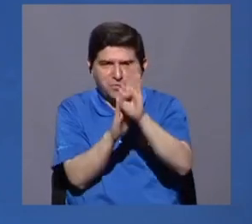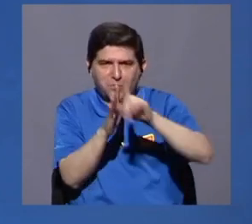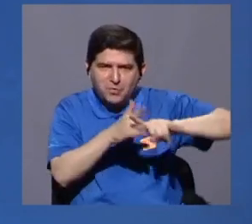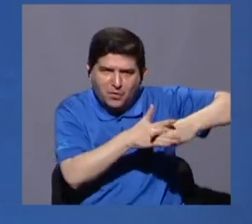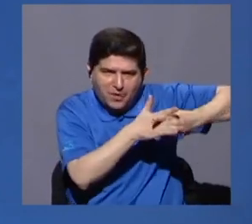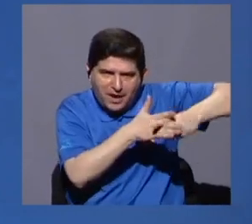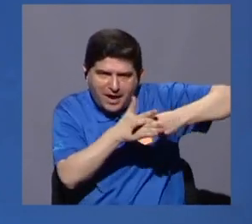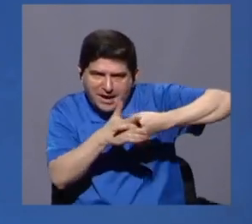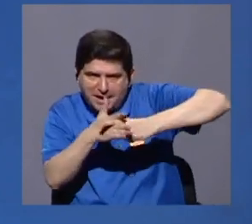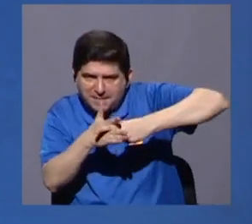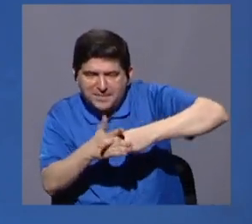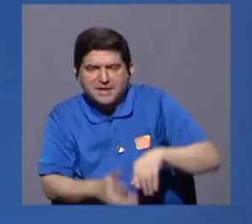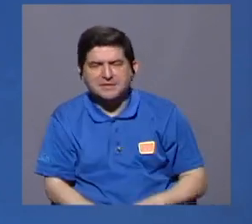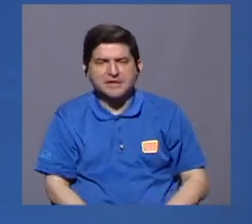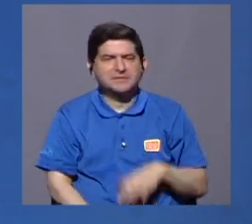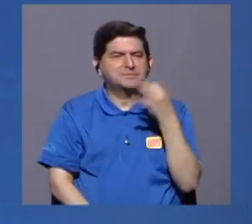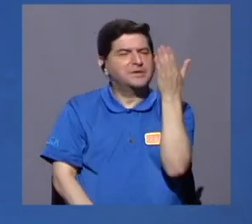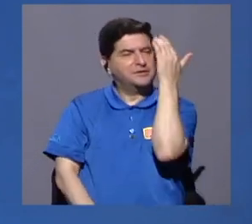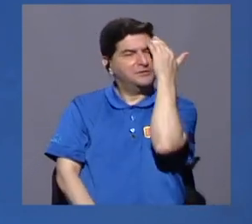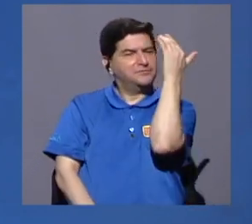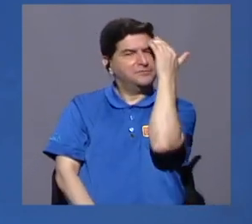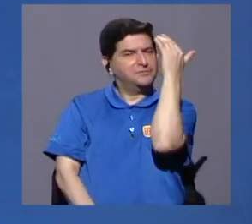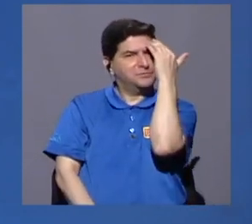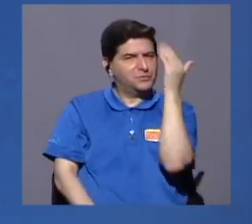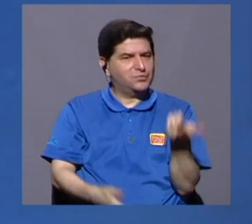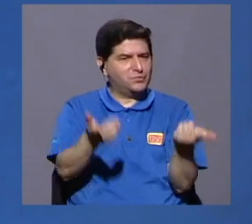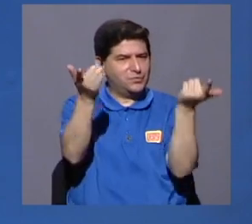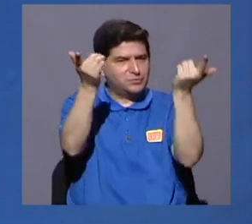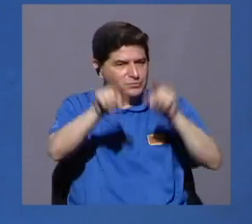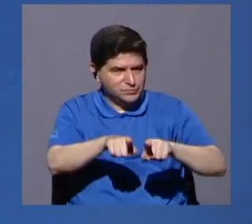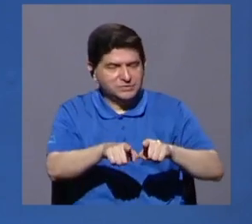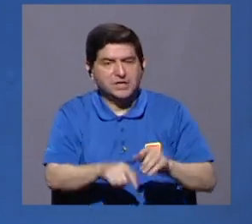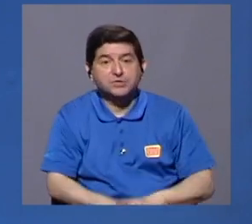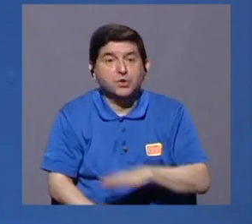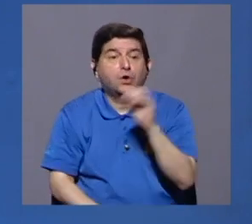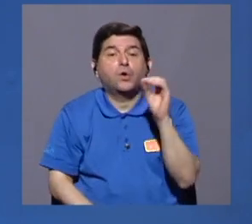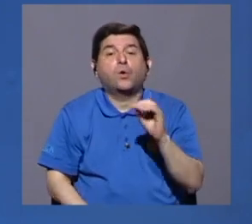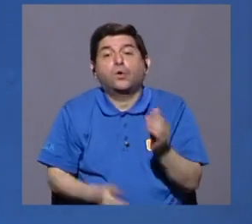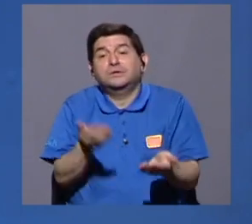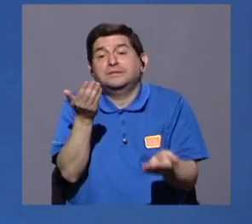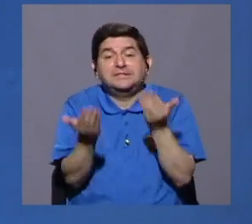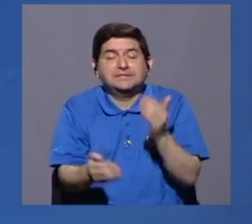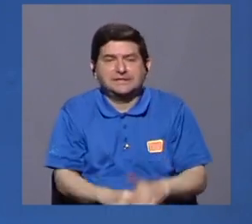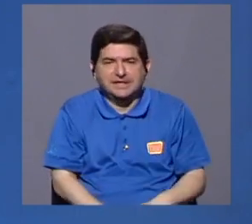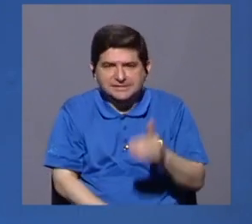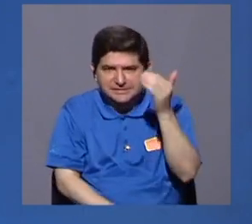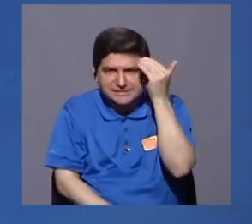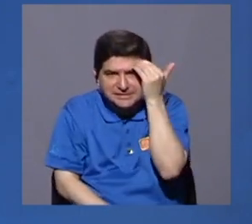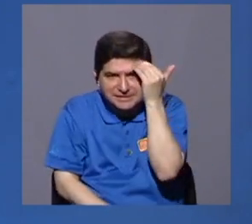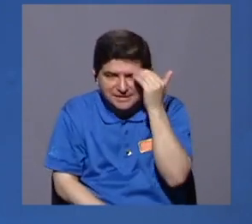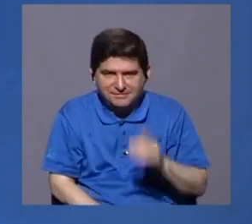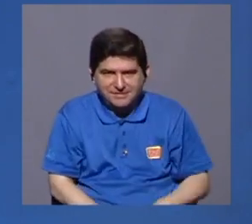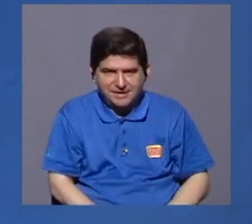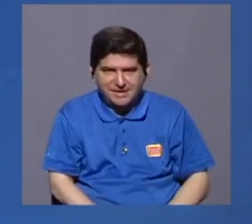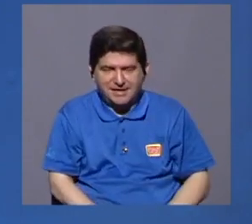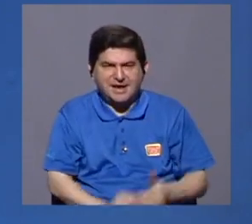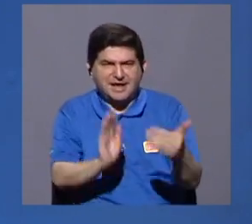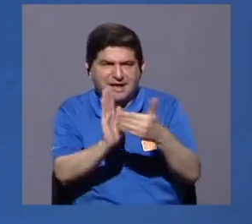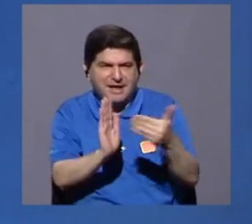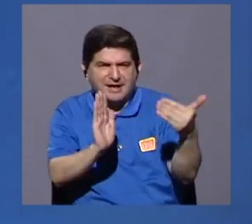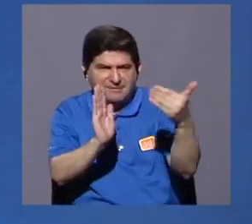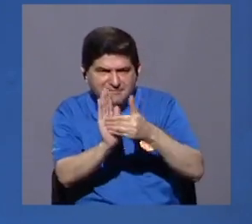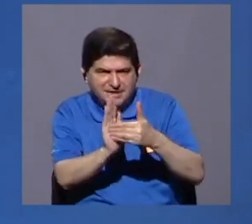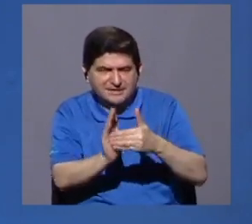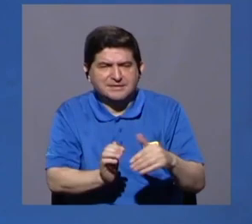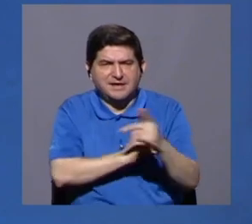para poder predecir ese tipo de eventos verdad o por lo menos ver cuánto se vea afectado